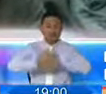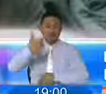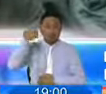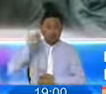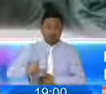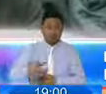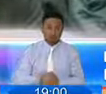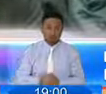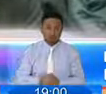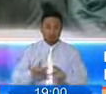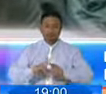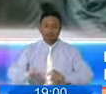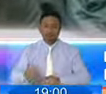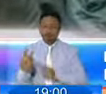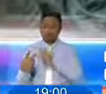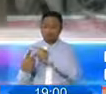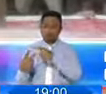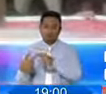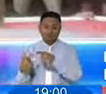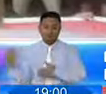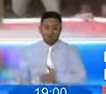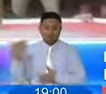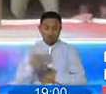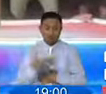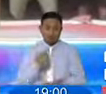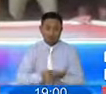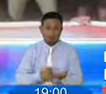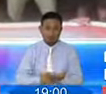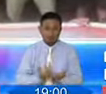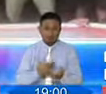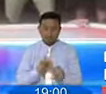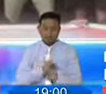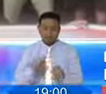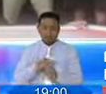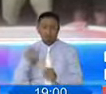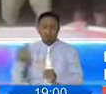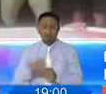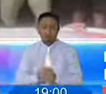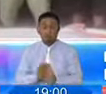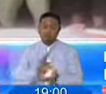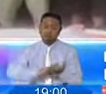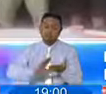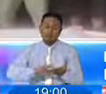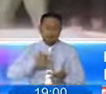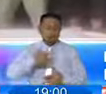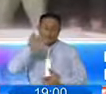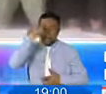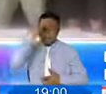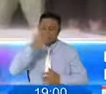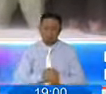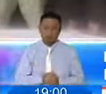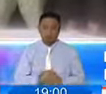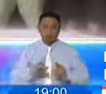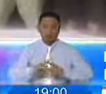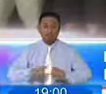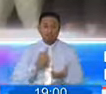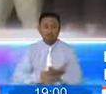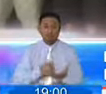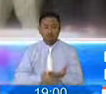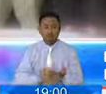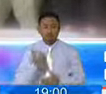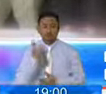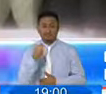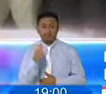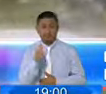Loja. Los 2 restantes no se presentaron en la audiencia, argumentando problemas de salud. En las audiencias testificaron los